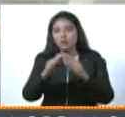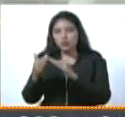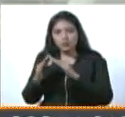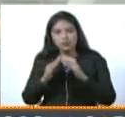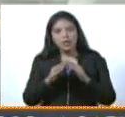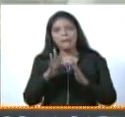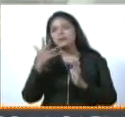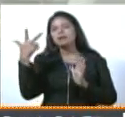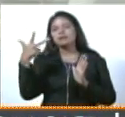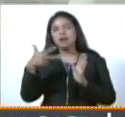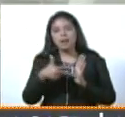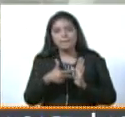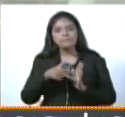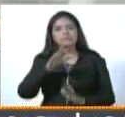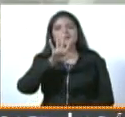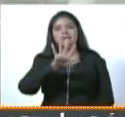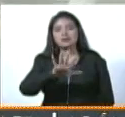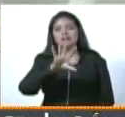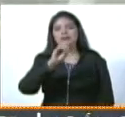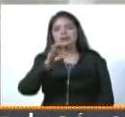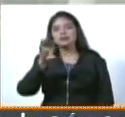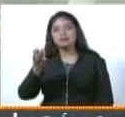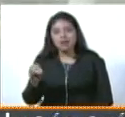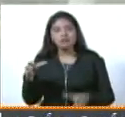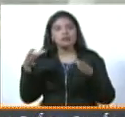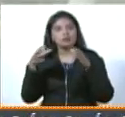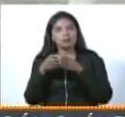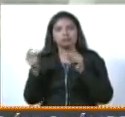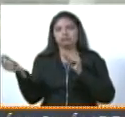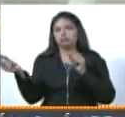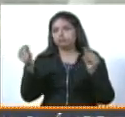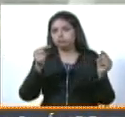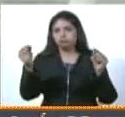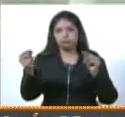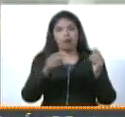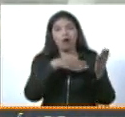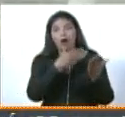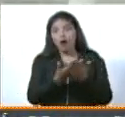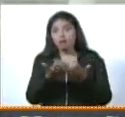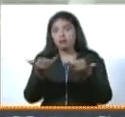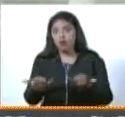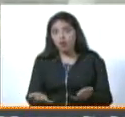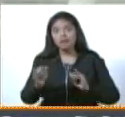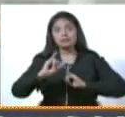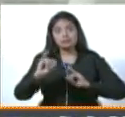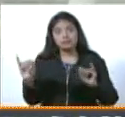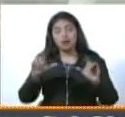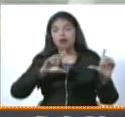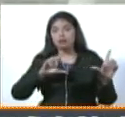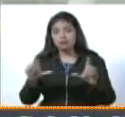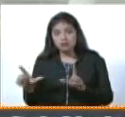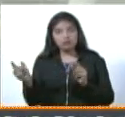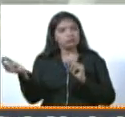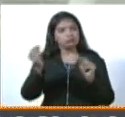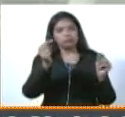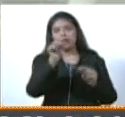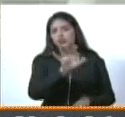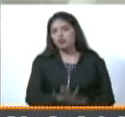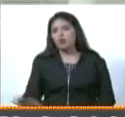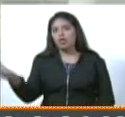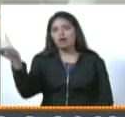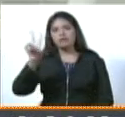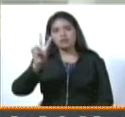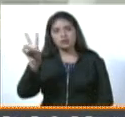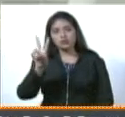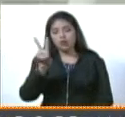de 3.500 asambleas que se han realizado hasta el momento y ya se realizaron en todo el país en las